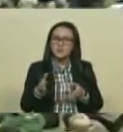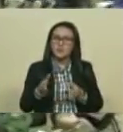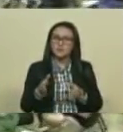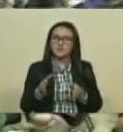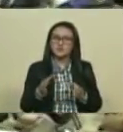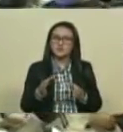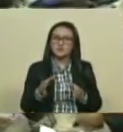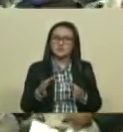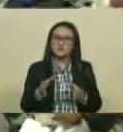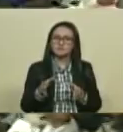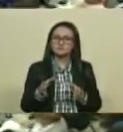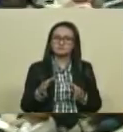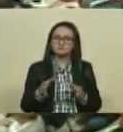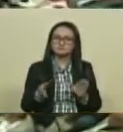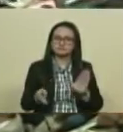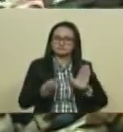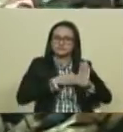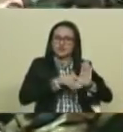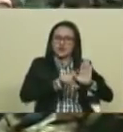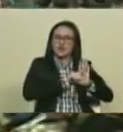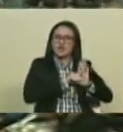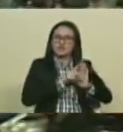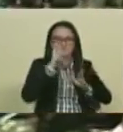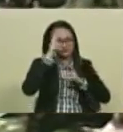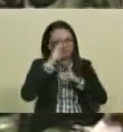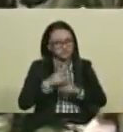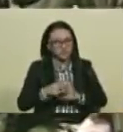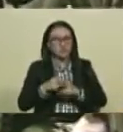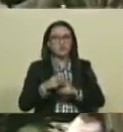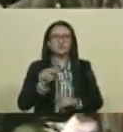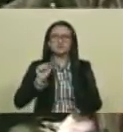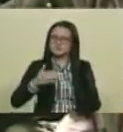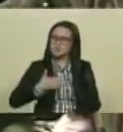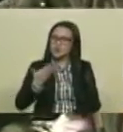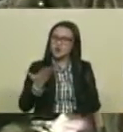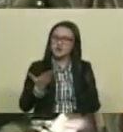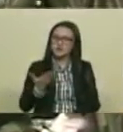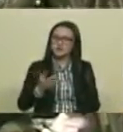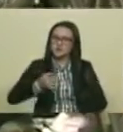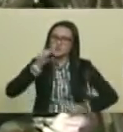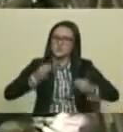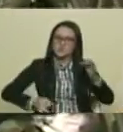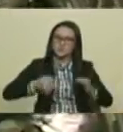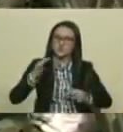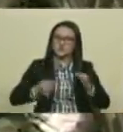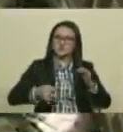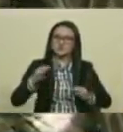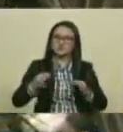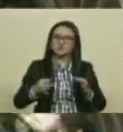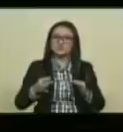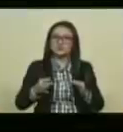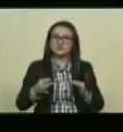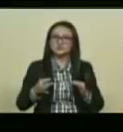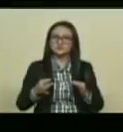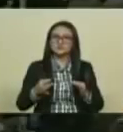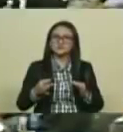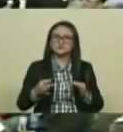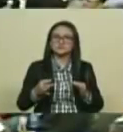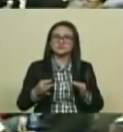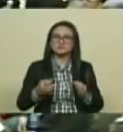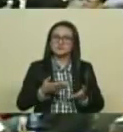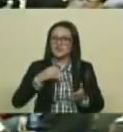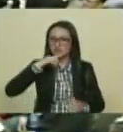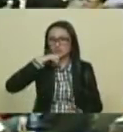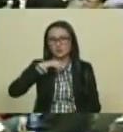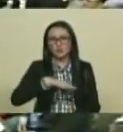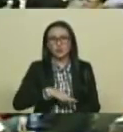apegado a la Constitución y a la ley y haciendo justicia y marcando un punto de quiebre en la